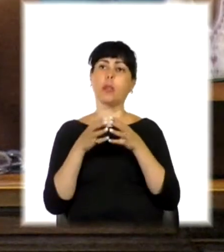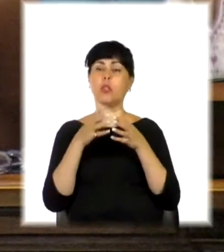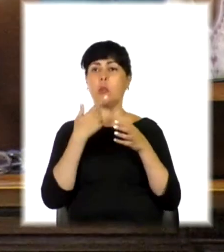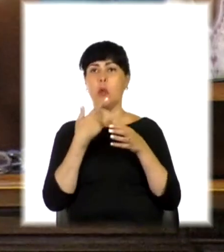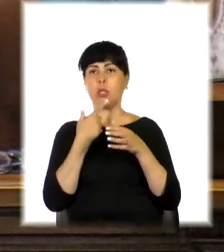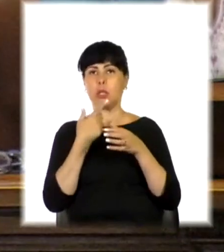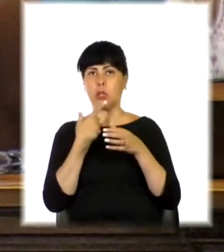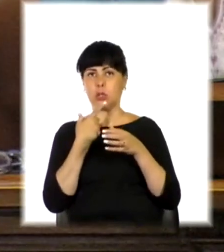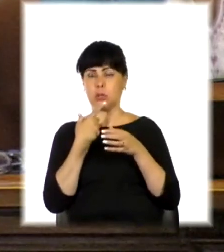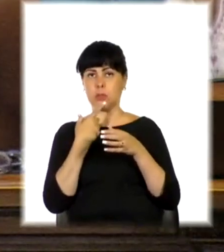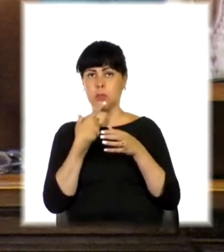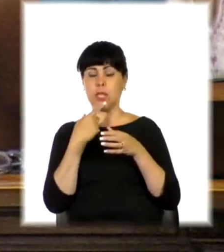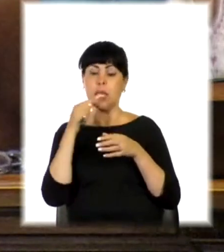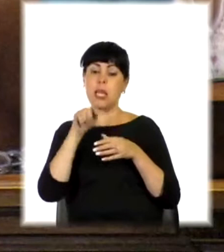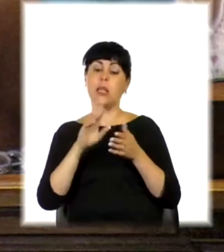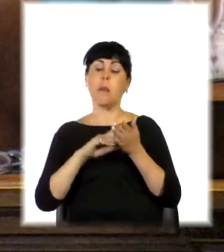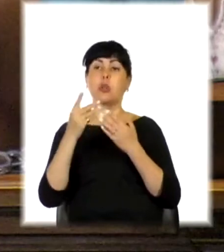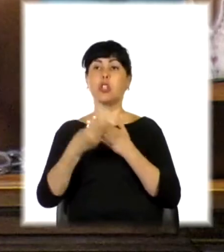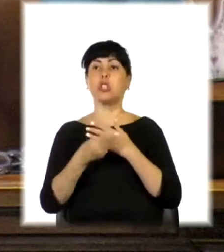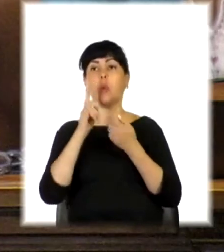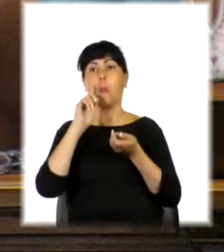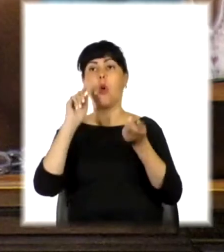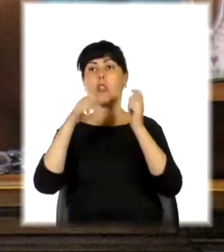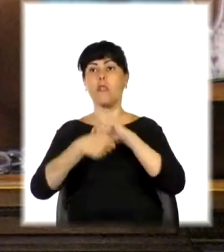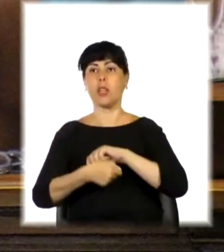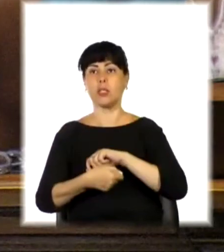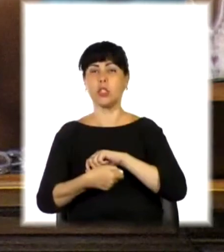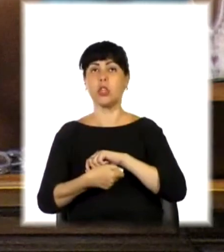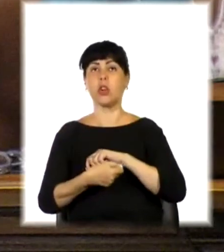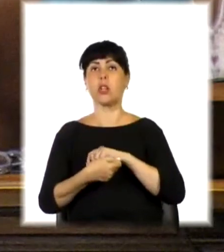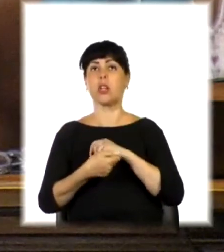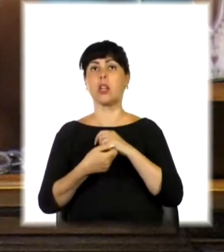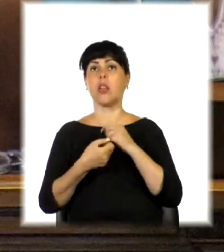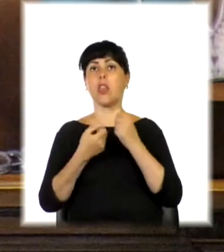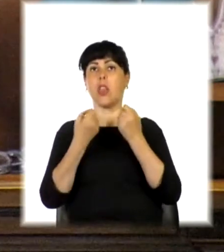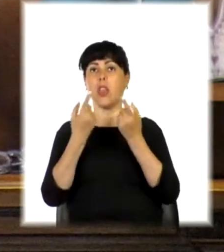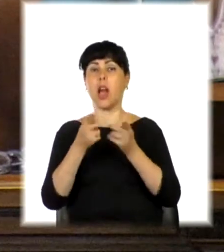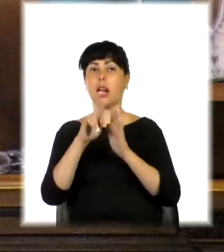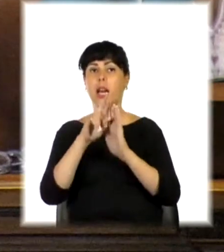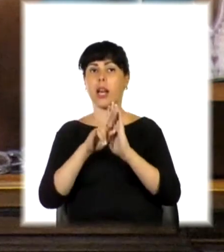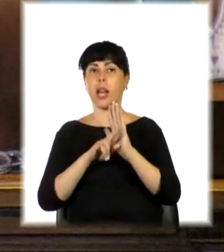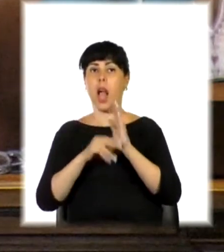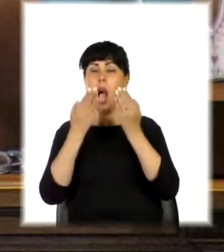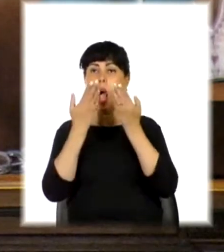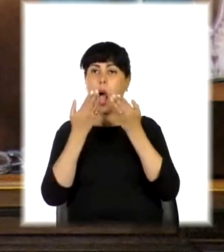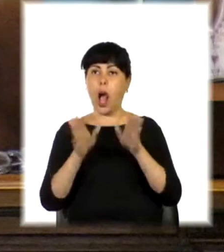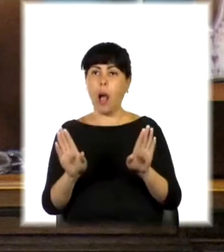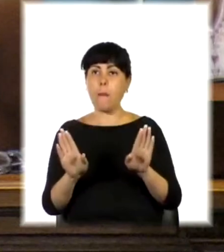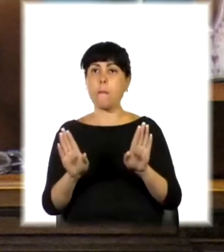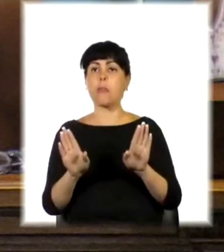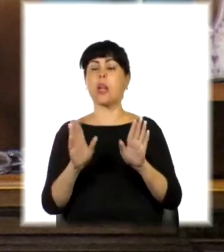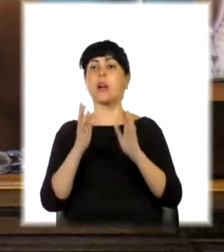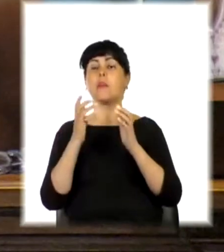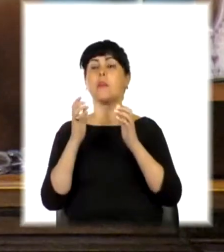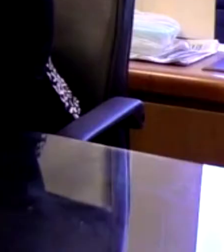y este proyecto de modificación que ofrece un marco de regulación más amplio 4 funcionamiento